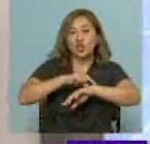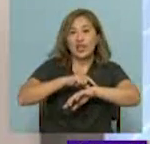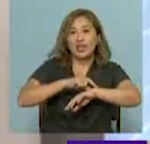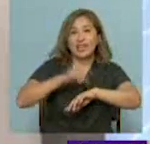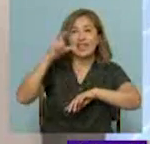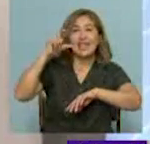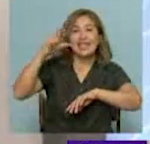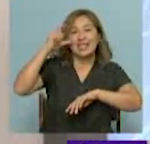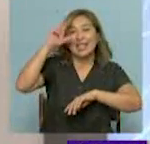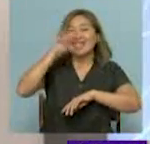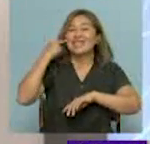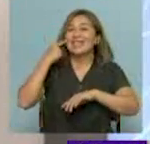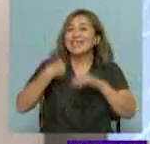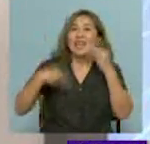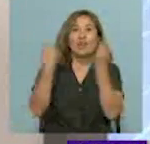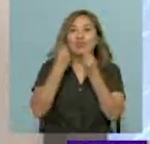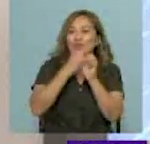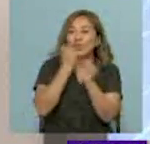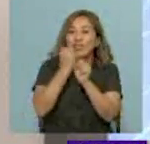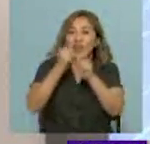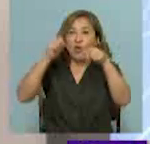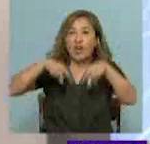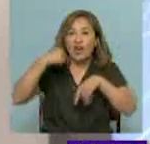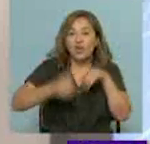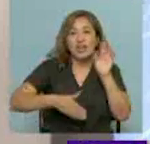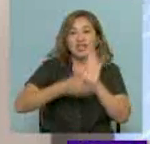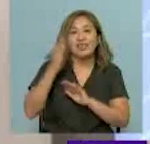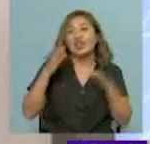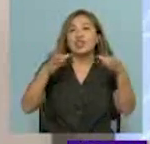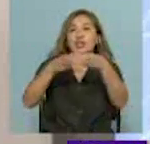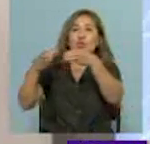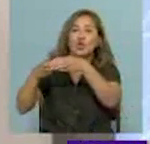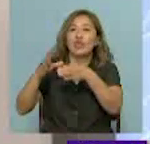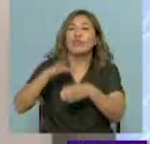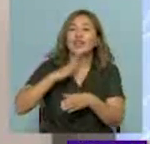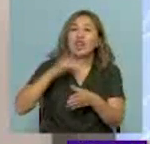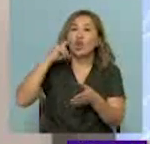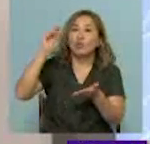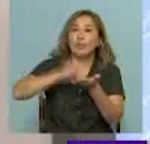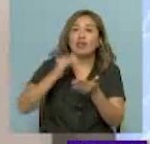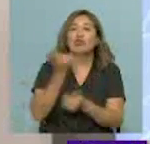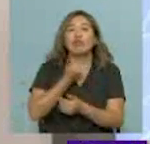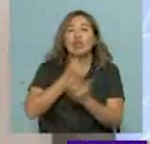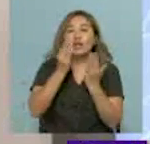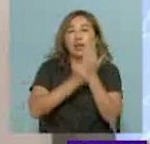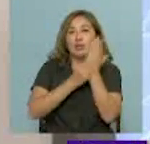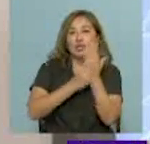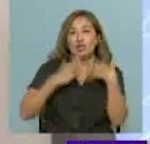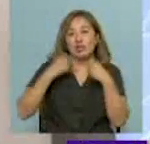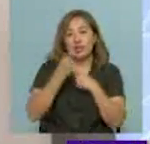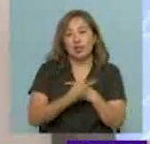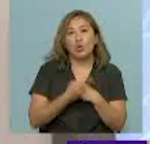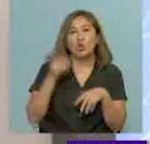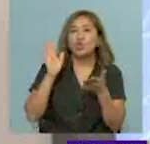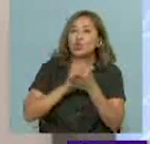serra que tiene una agenda re apretada en estos momentos tiene dos reuniones pendientes en el ministerio de salud